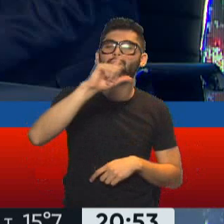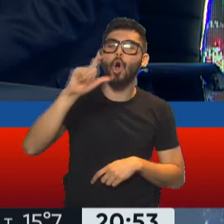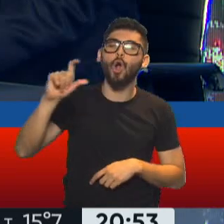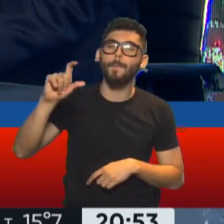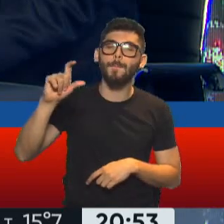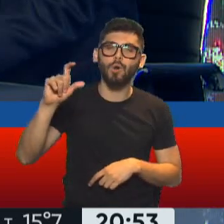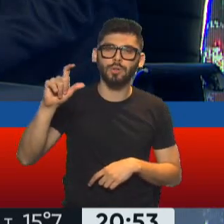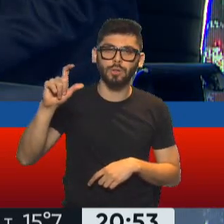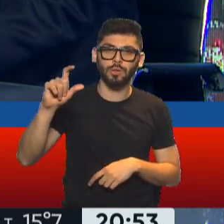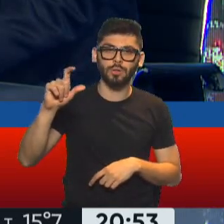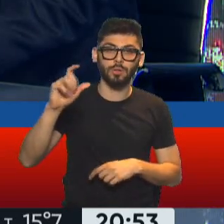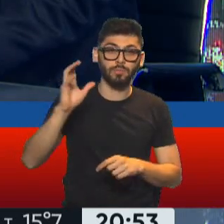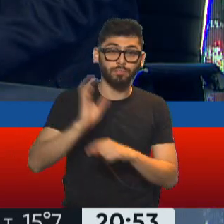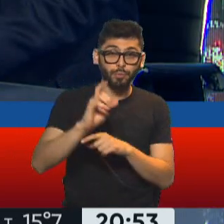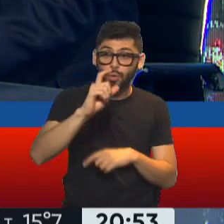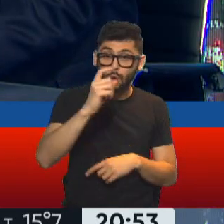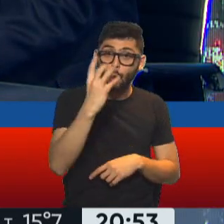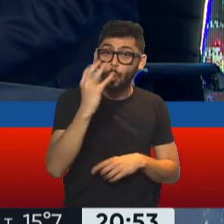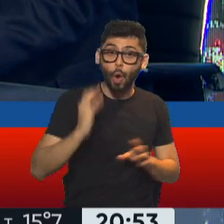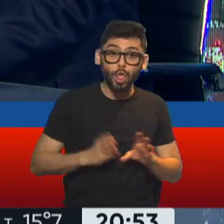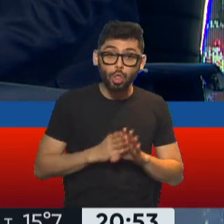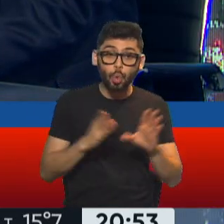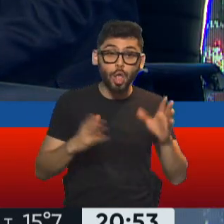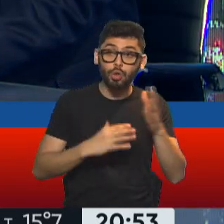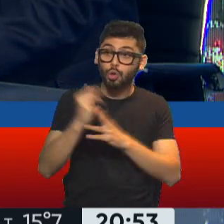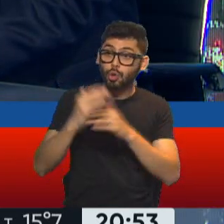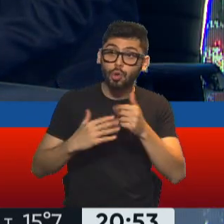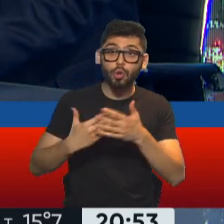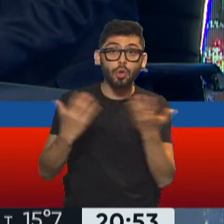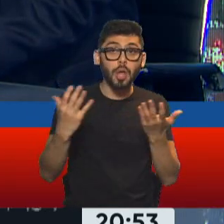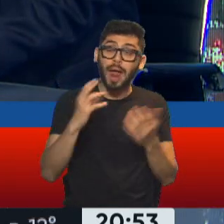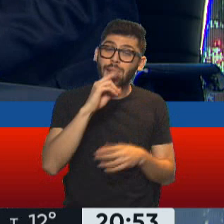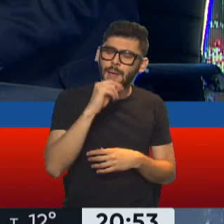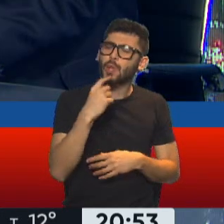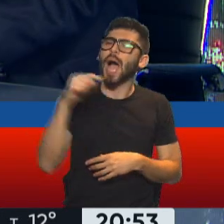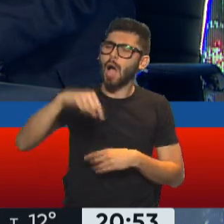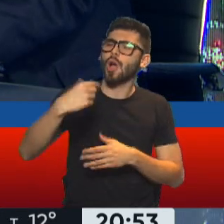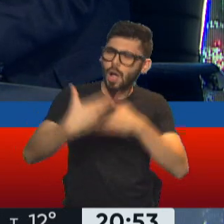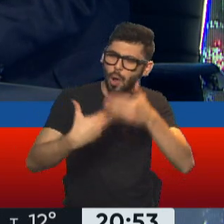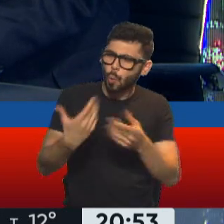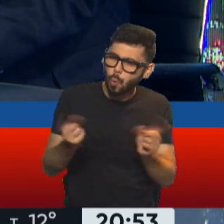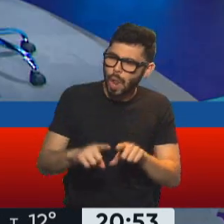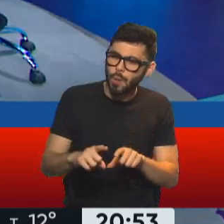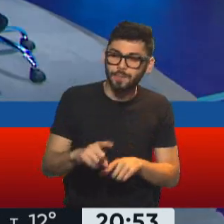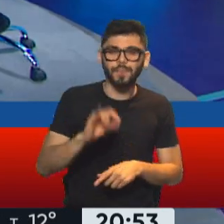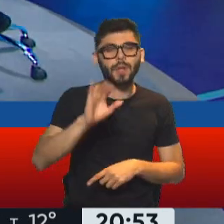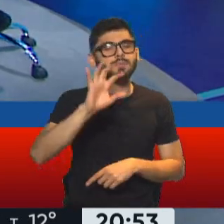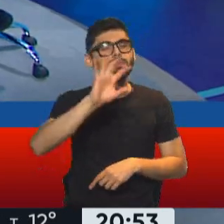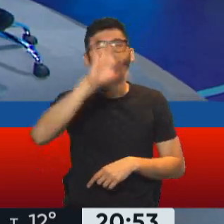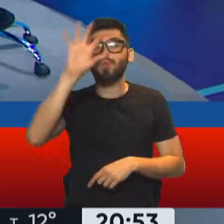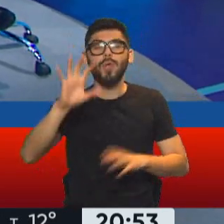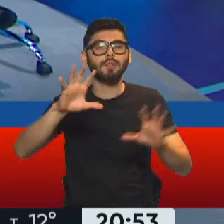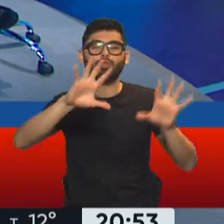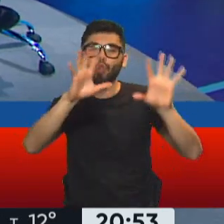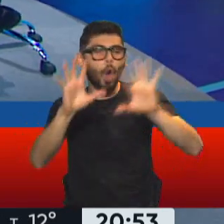paró absolutamente todo durante 4 años. ¿Se empezó a recuperar esa obra? En todas las provincias pasó algo parecido.